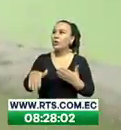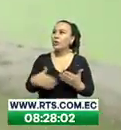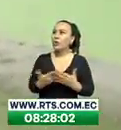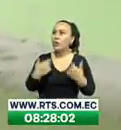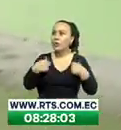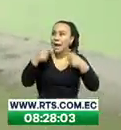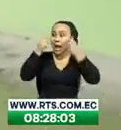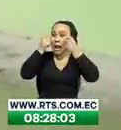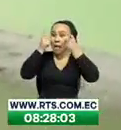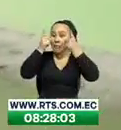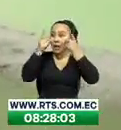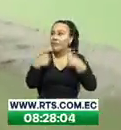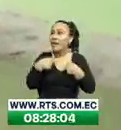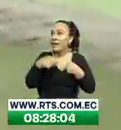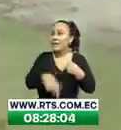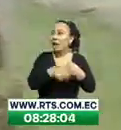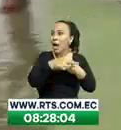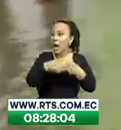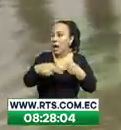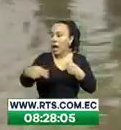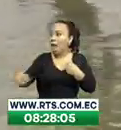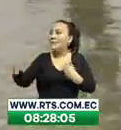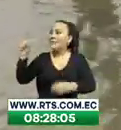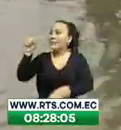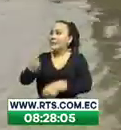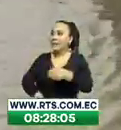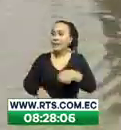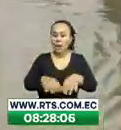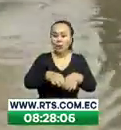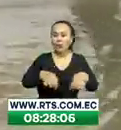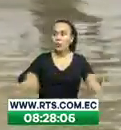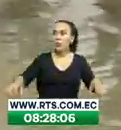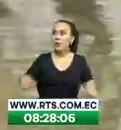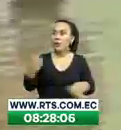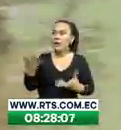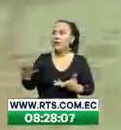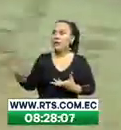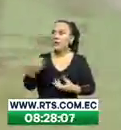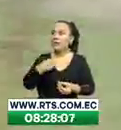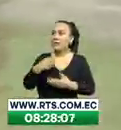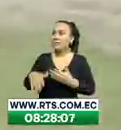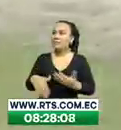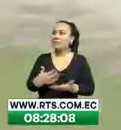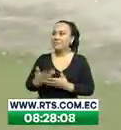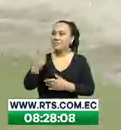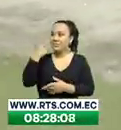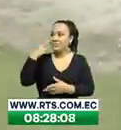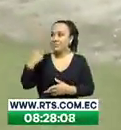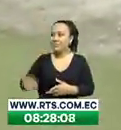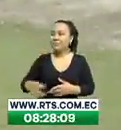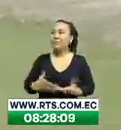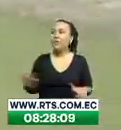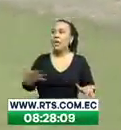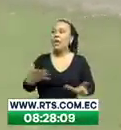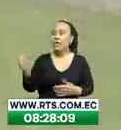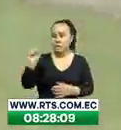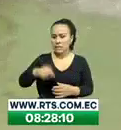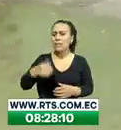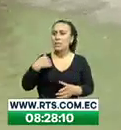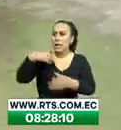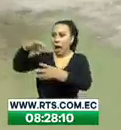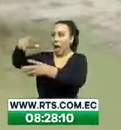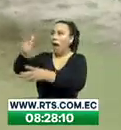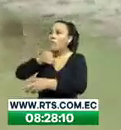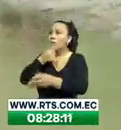mire cómo se ha dañado la tubería. ¿Cuentan con agua? No, sí. ¿Sí tienen agua, por suerte? Sí, sí, sí tenemos agua. ¿Ya